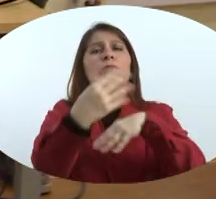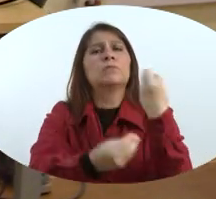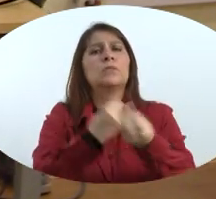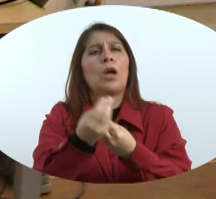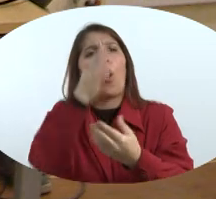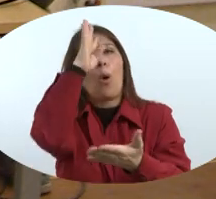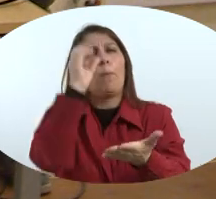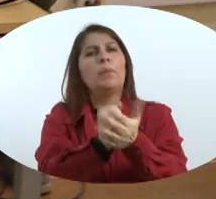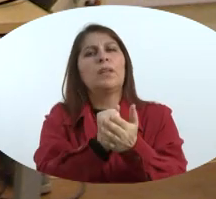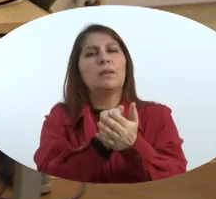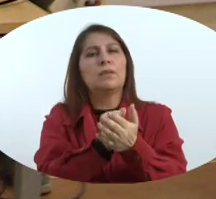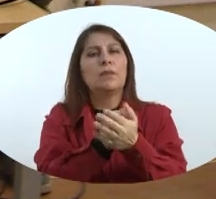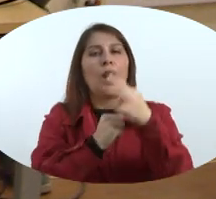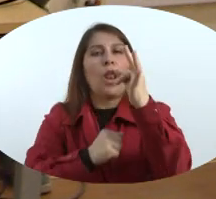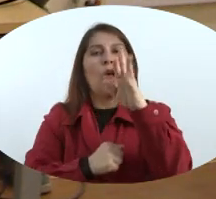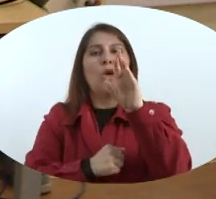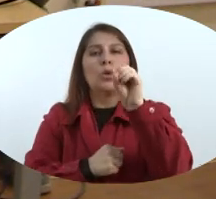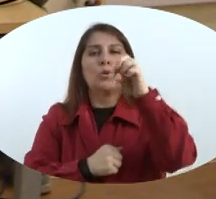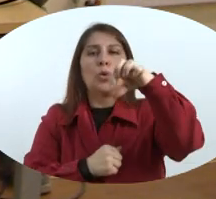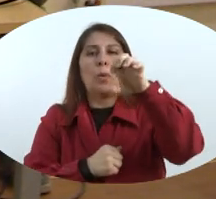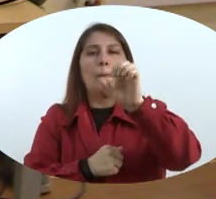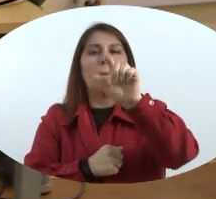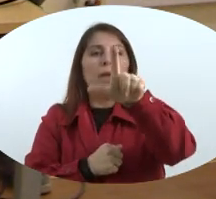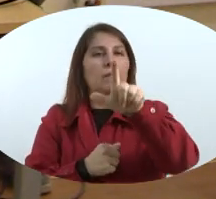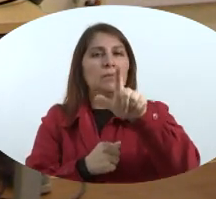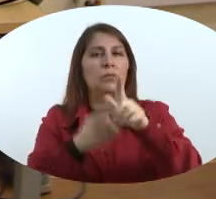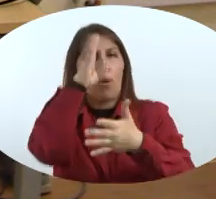o sea qué opina el tropel